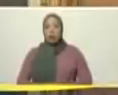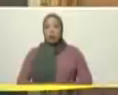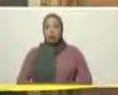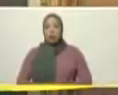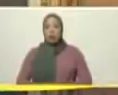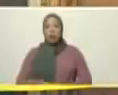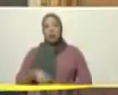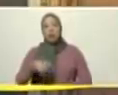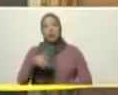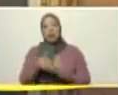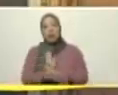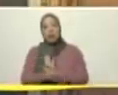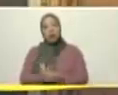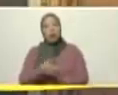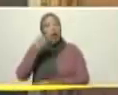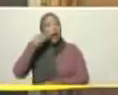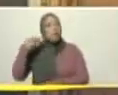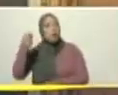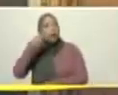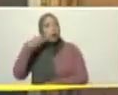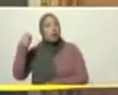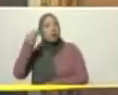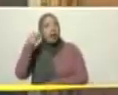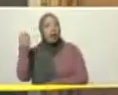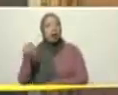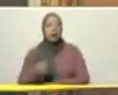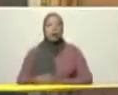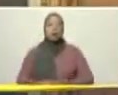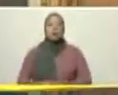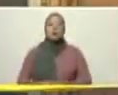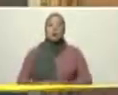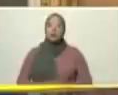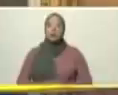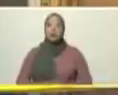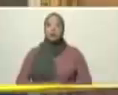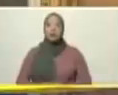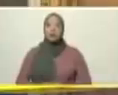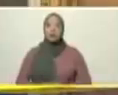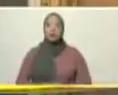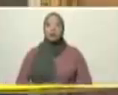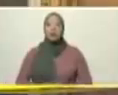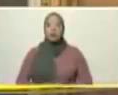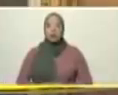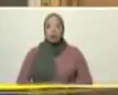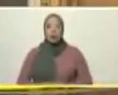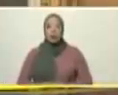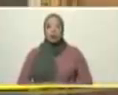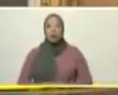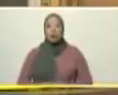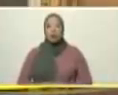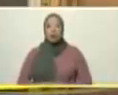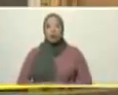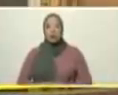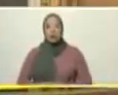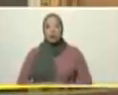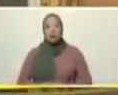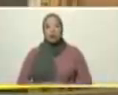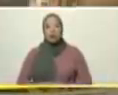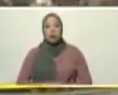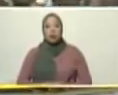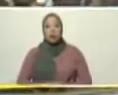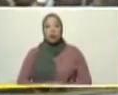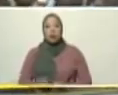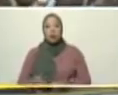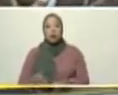de experiencia, de vicisitudes, de avances, de retrocesos,